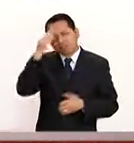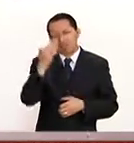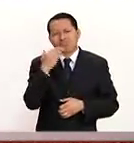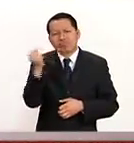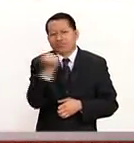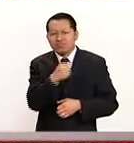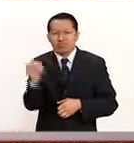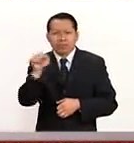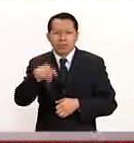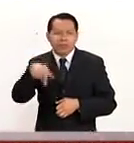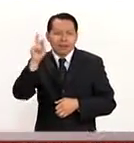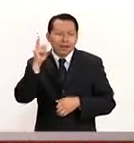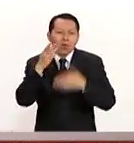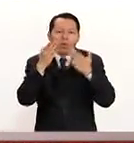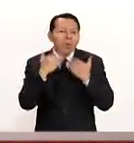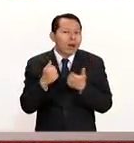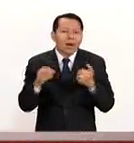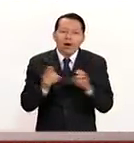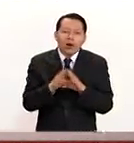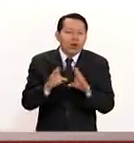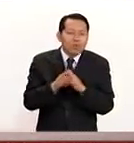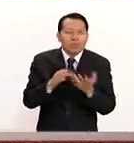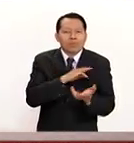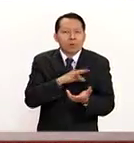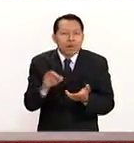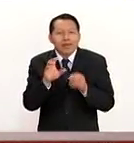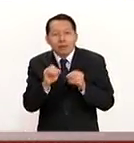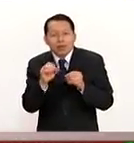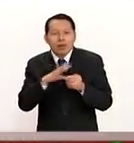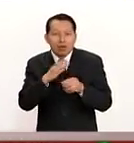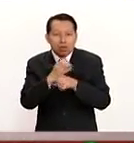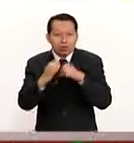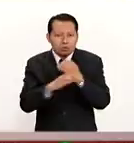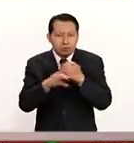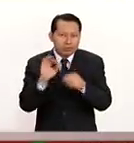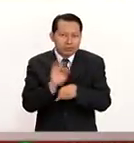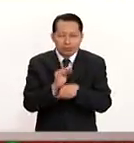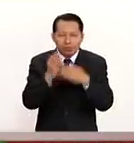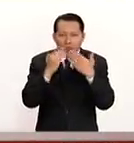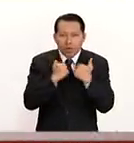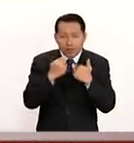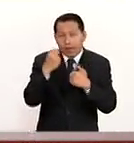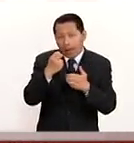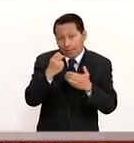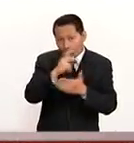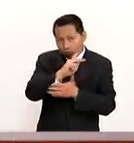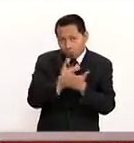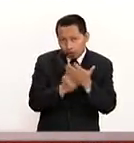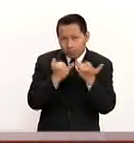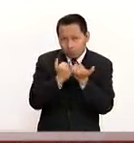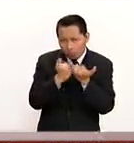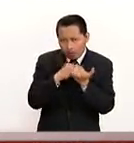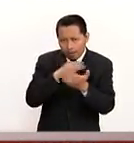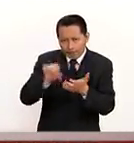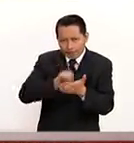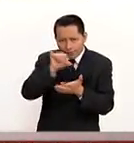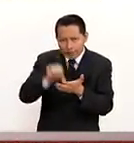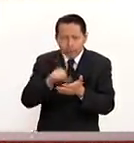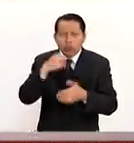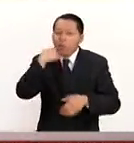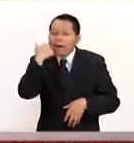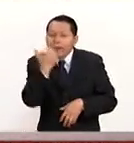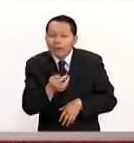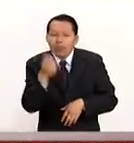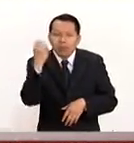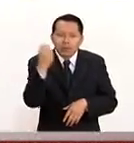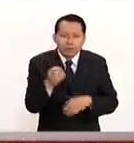no tienen obviamente las posibilidades o las herramientas a su alcance. Entonces, justamente a través de este programa y justamente a través de este centro, lo que queremos es